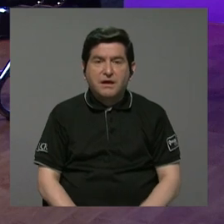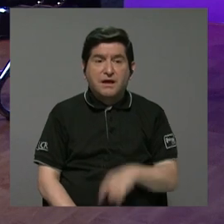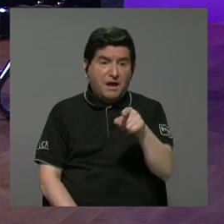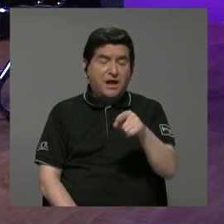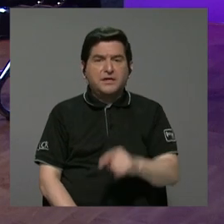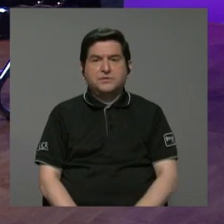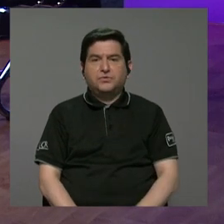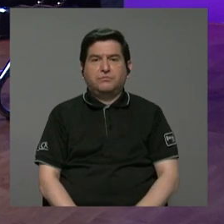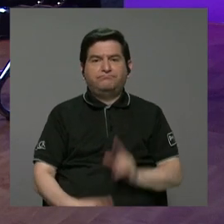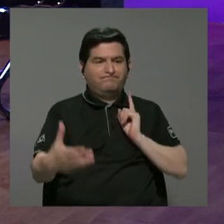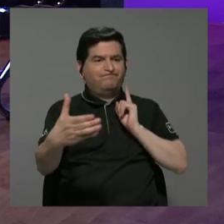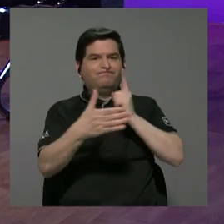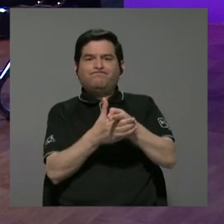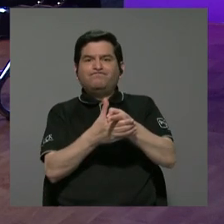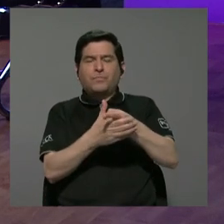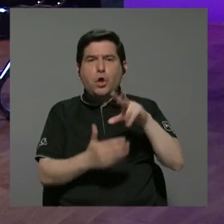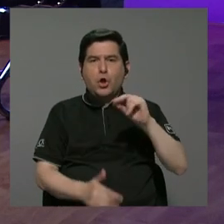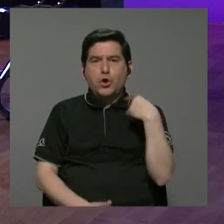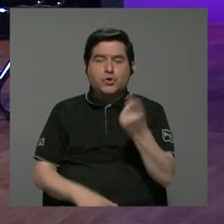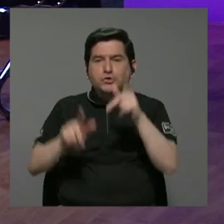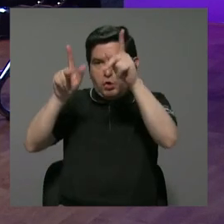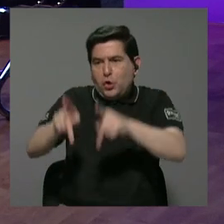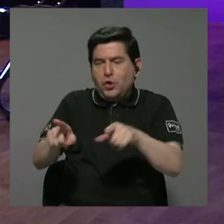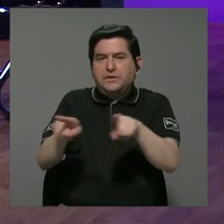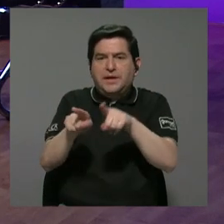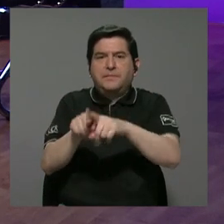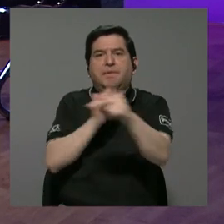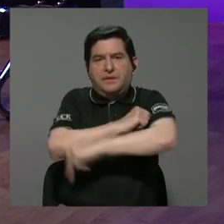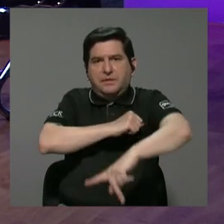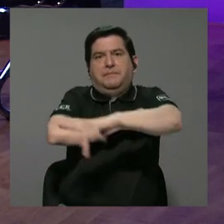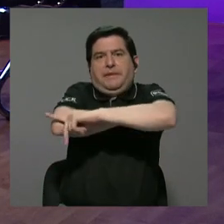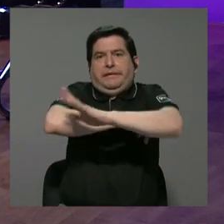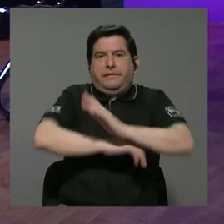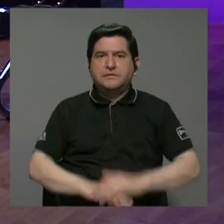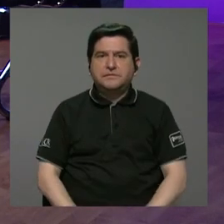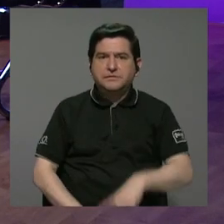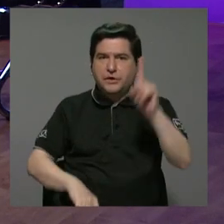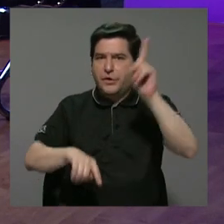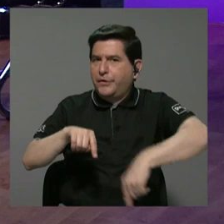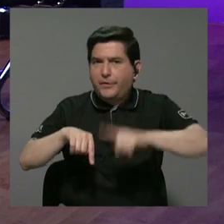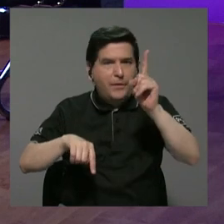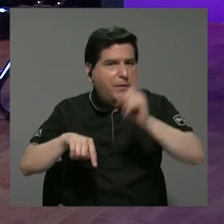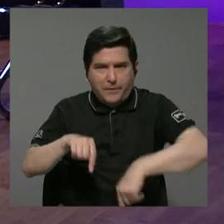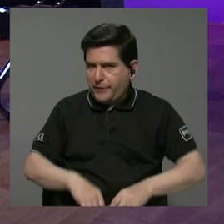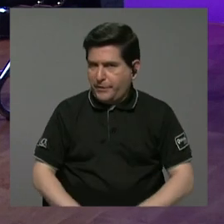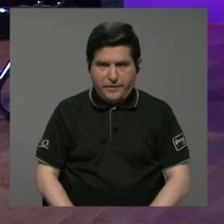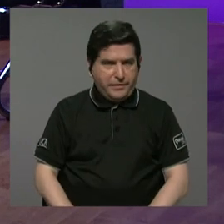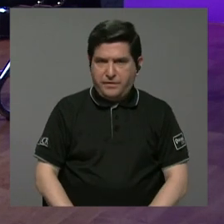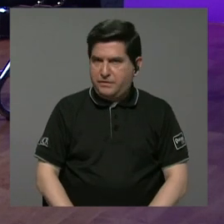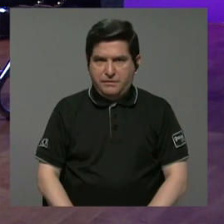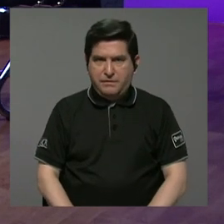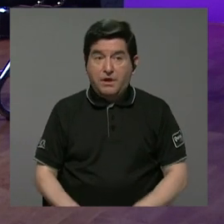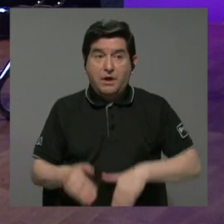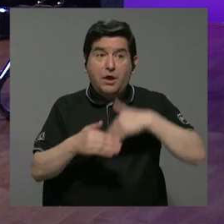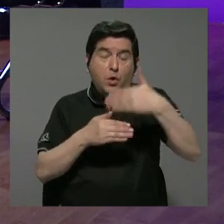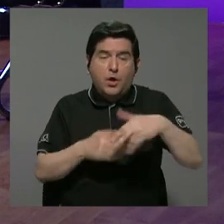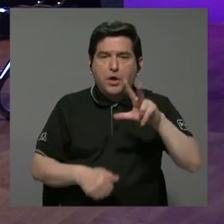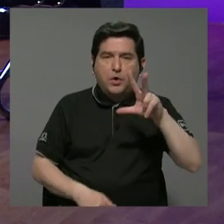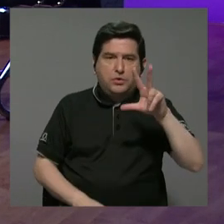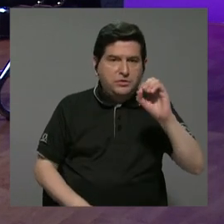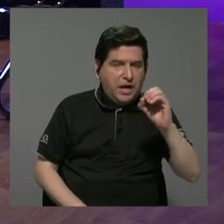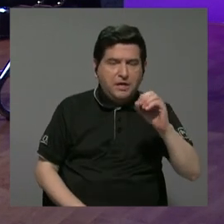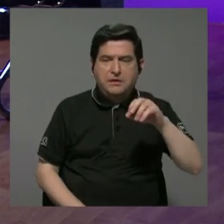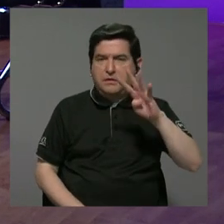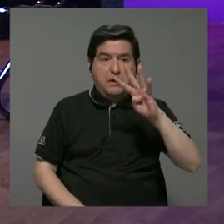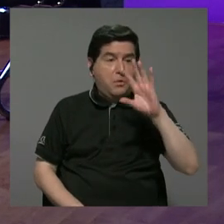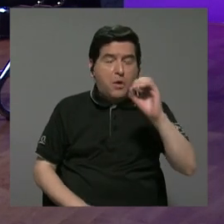un insulto, no solo a las personas, sino también al país. No podemos venir después de 30, 40, no sé